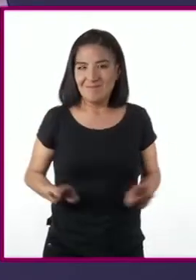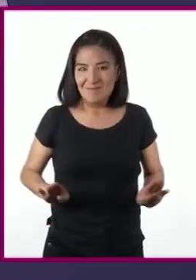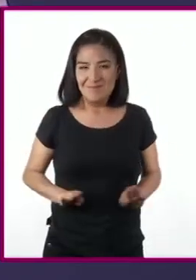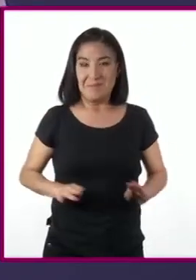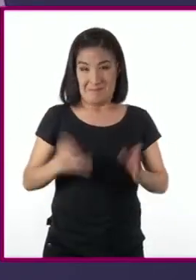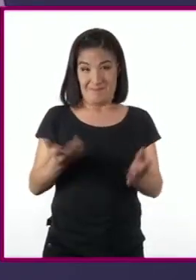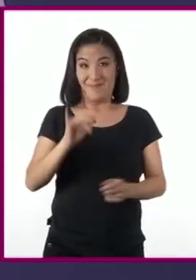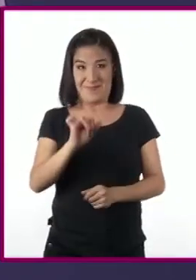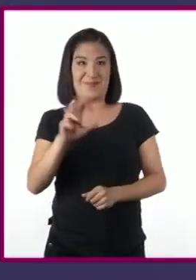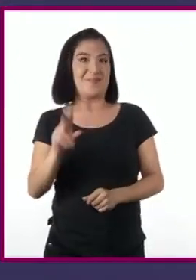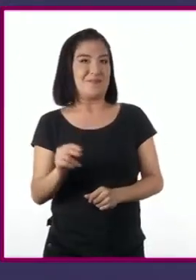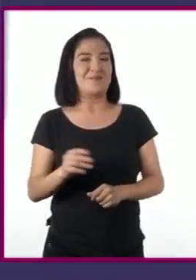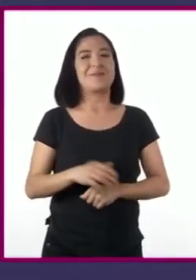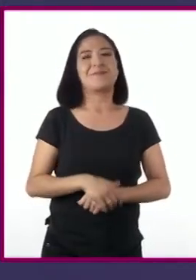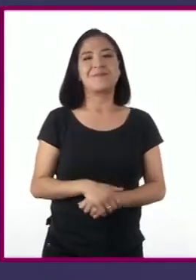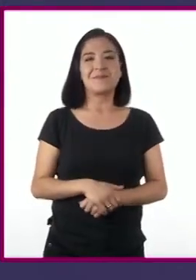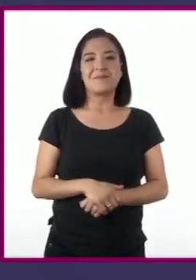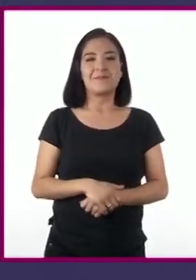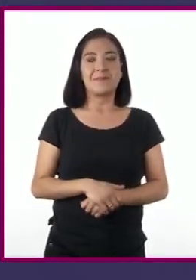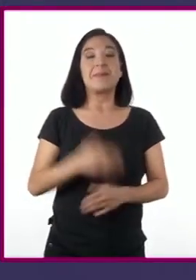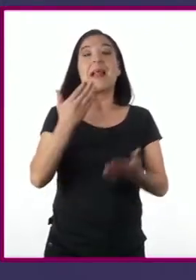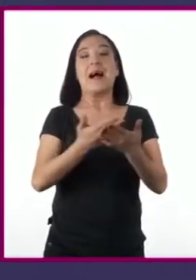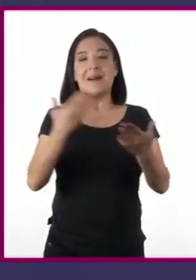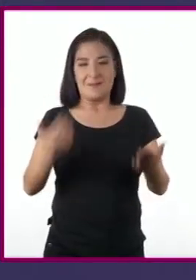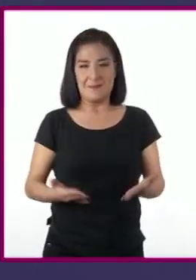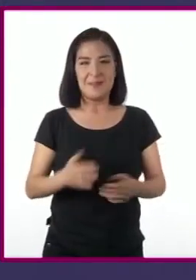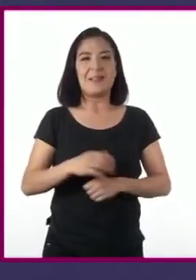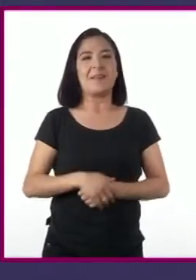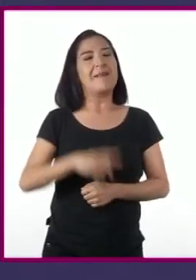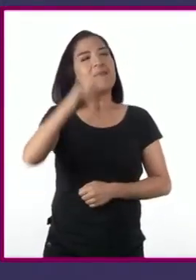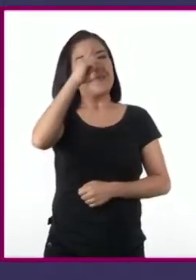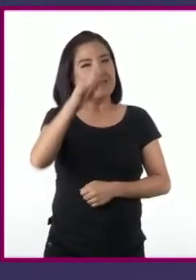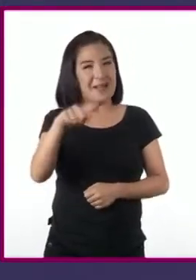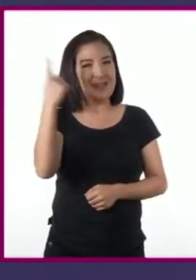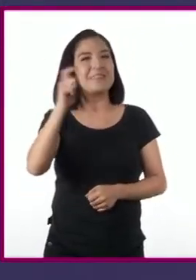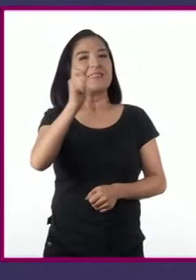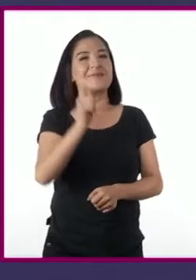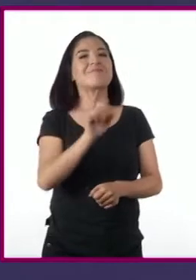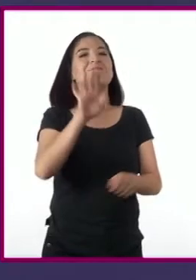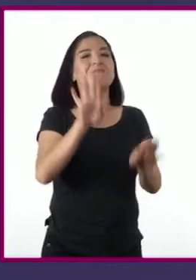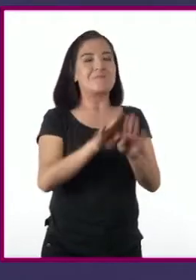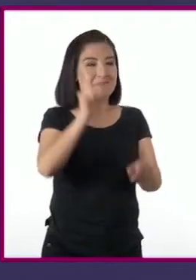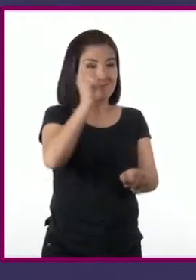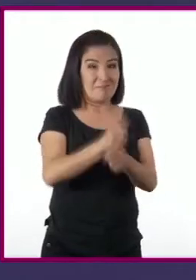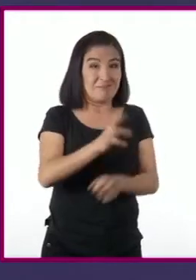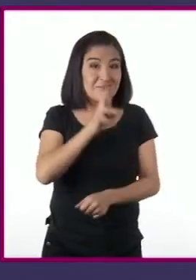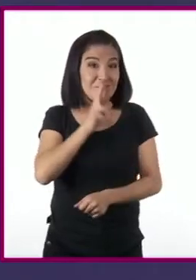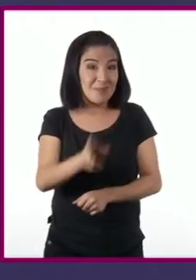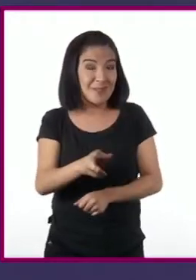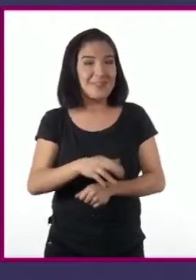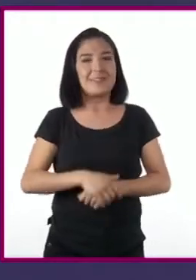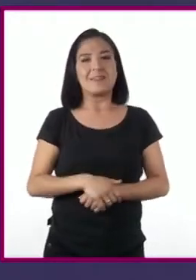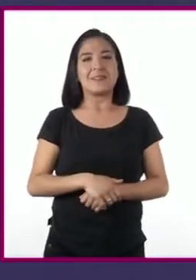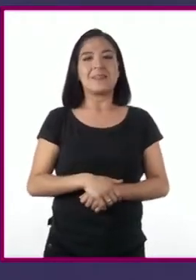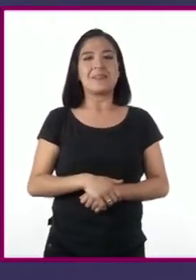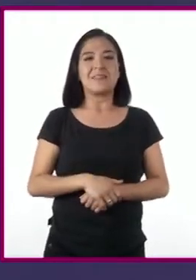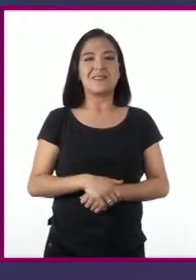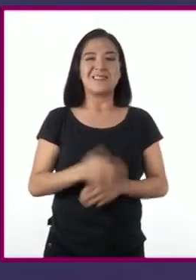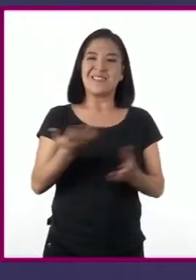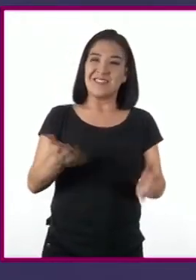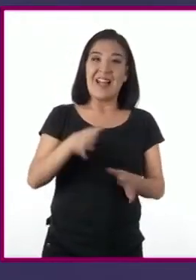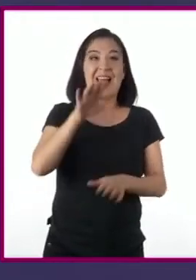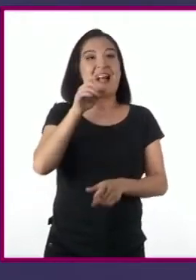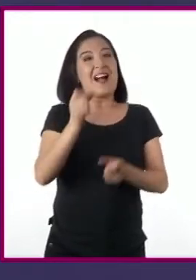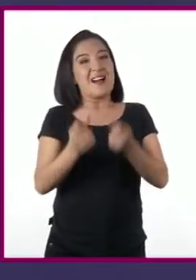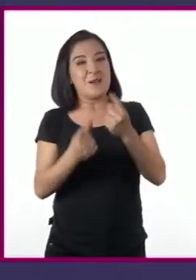¿no es así? Ahora bien, ¿fue fácil encontrar las respuestas? Supongo que no todos